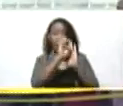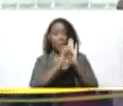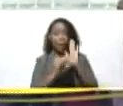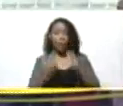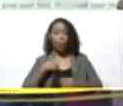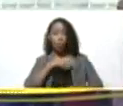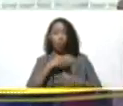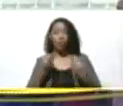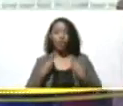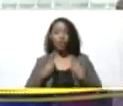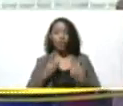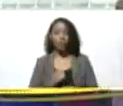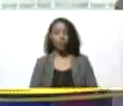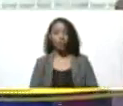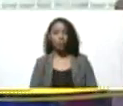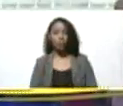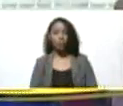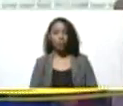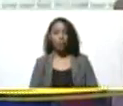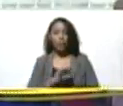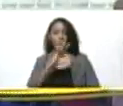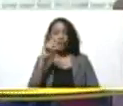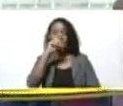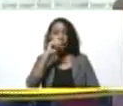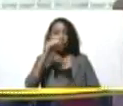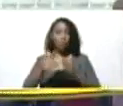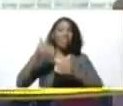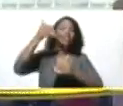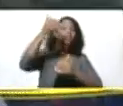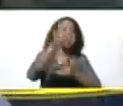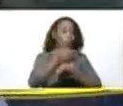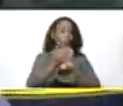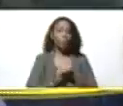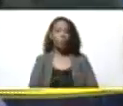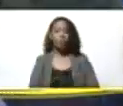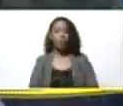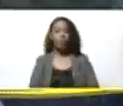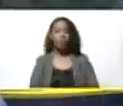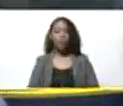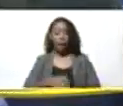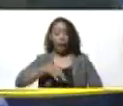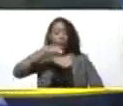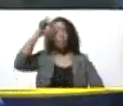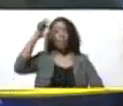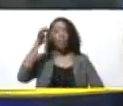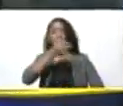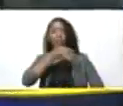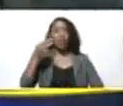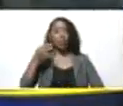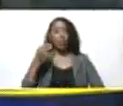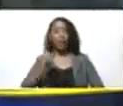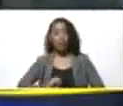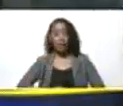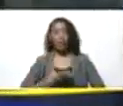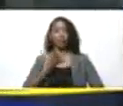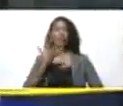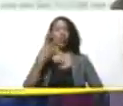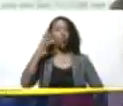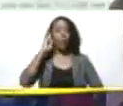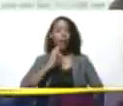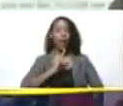vivido. Y 30 años después, con el espíritu maravilloso del renacimiento